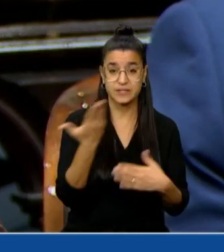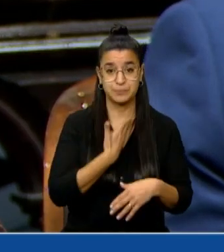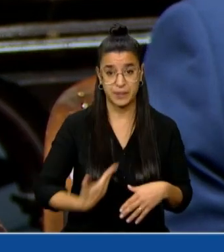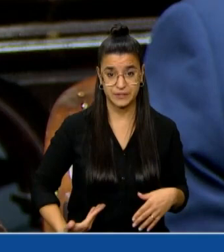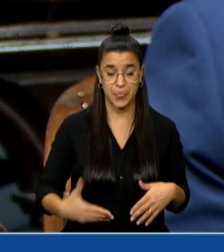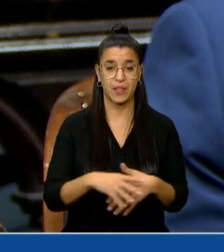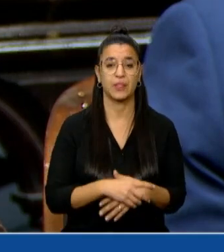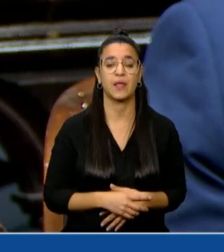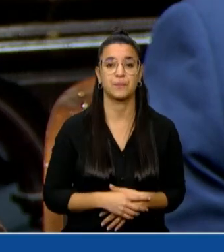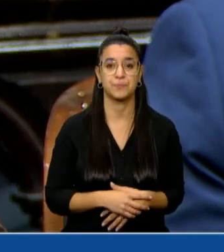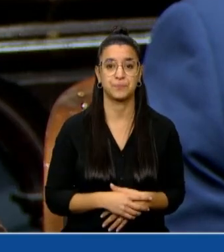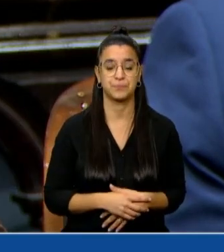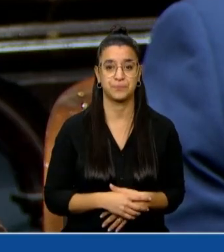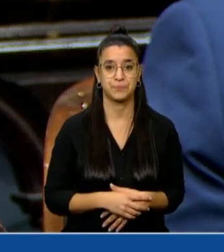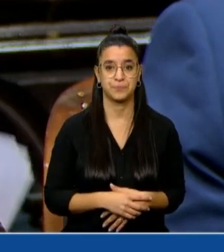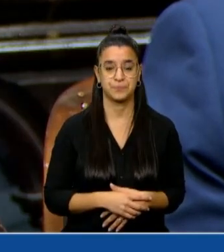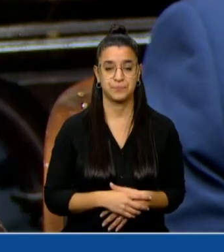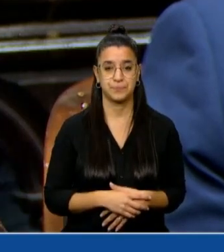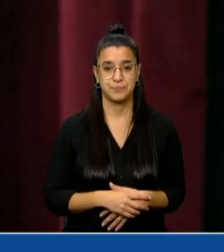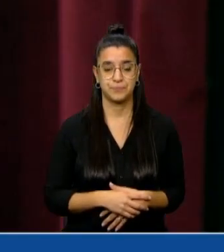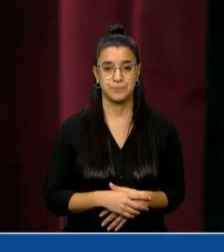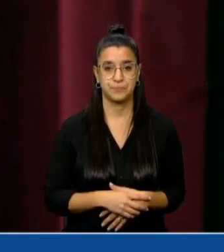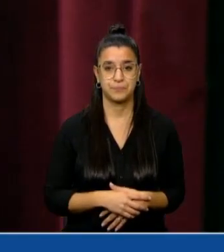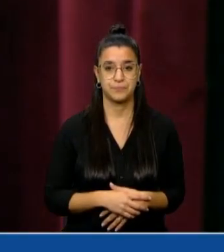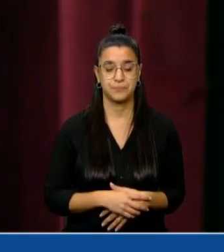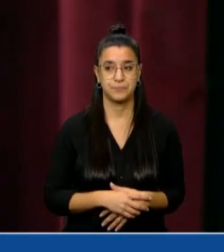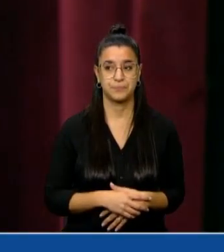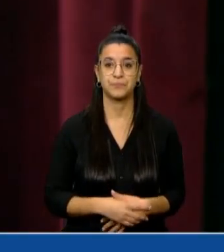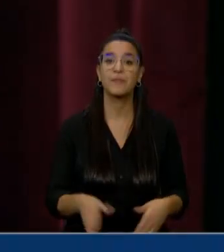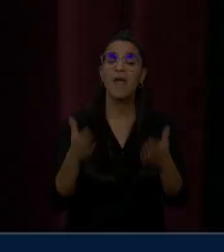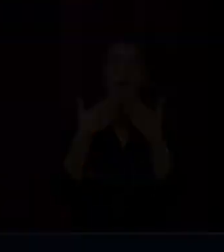presidenta, y bueno. Gracias, diputada.